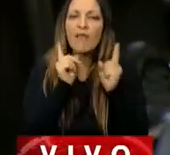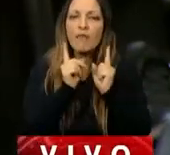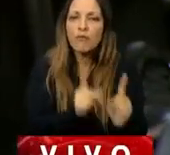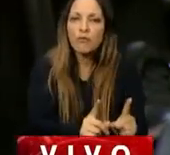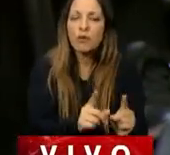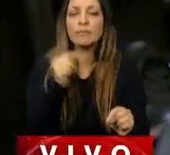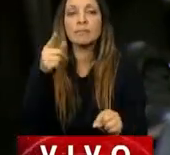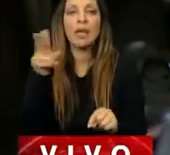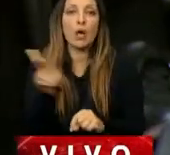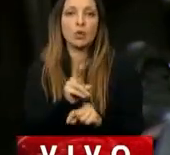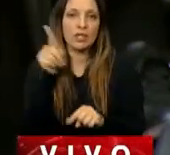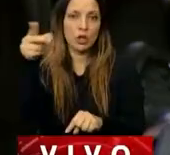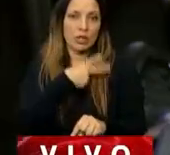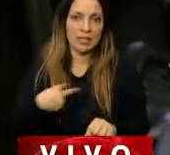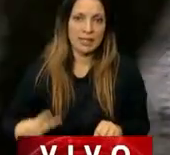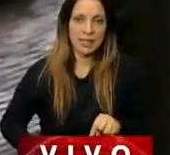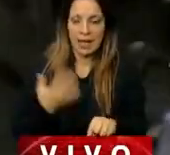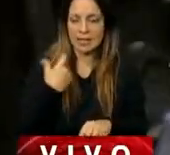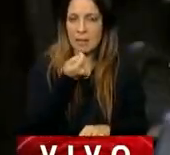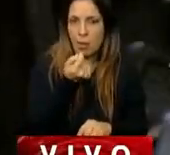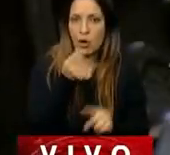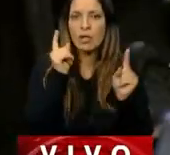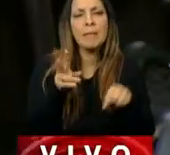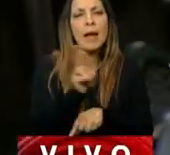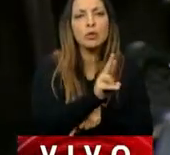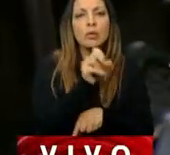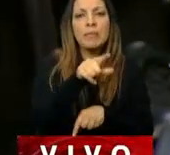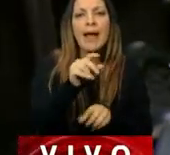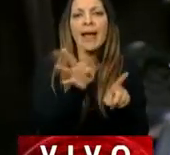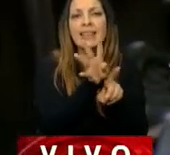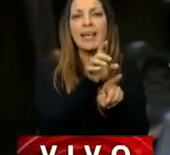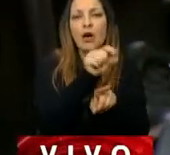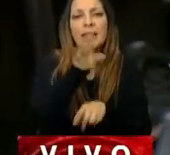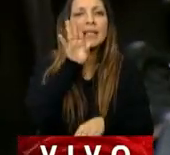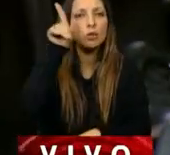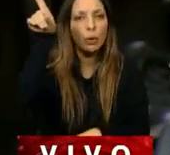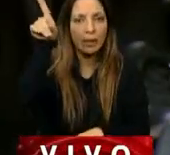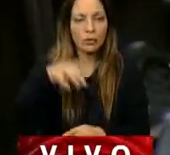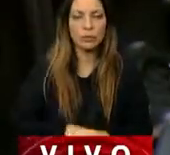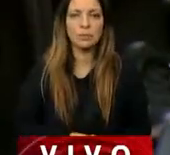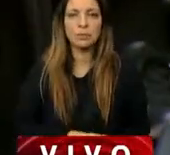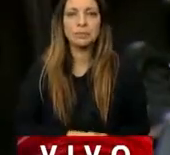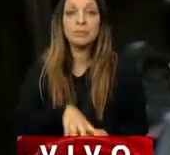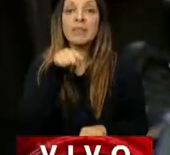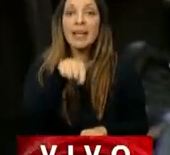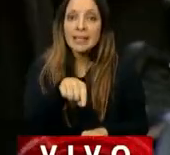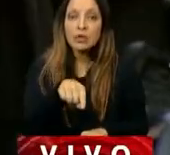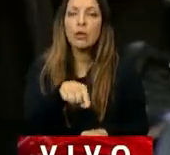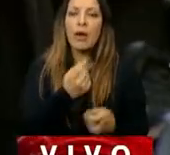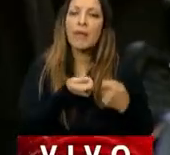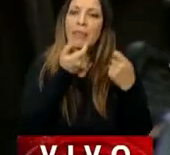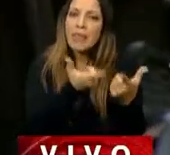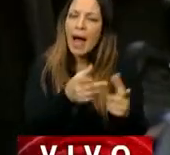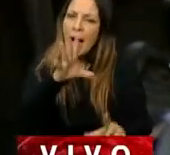la semilla de la soja hace unos meses y lo acaba de autorizar para la semilla del trigo Estados Unidos. Eso, que